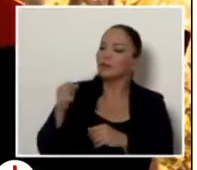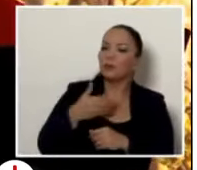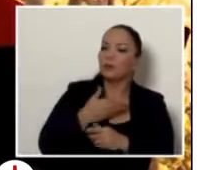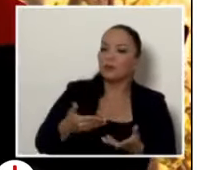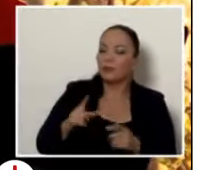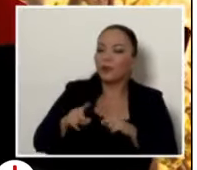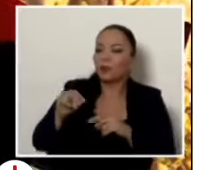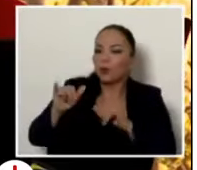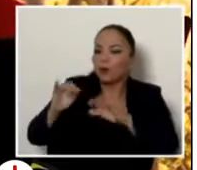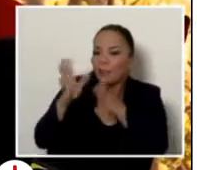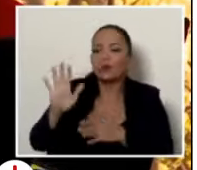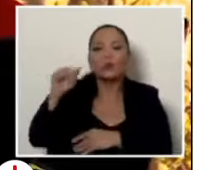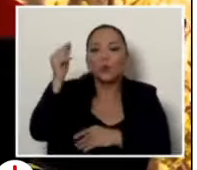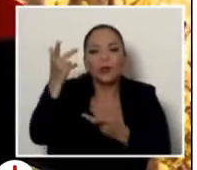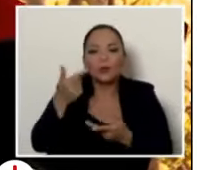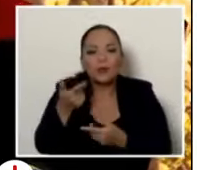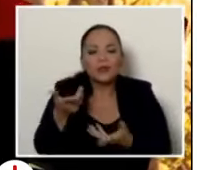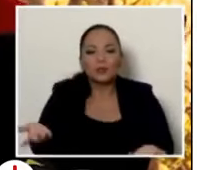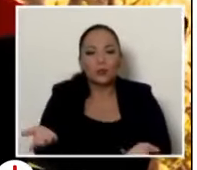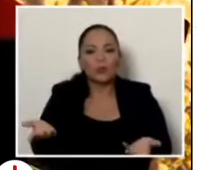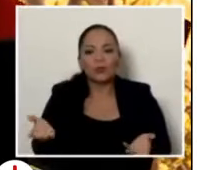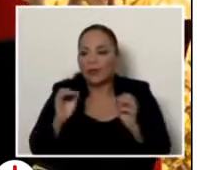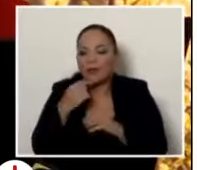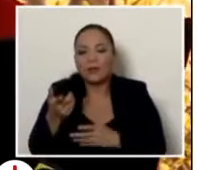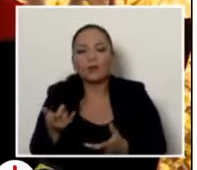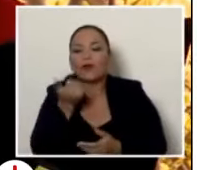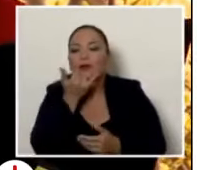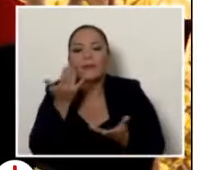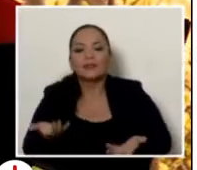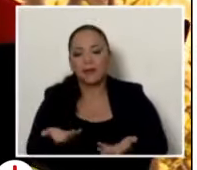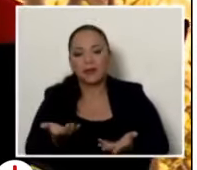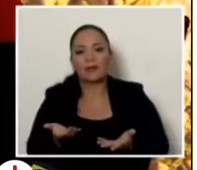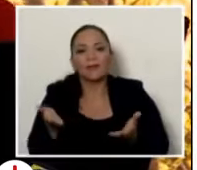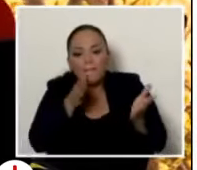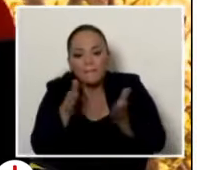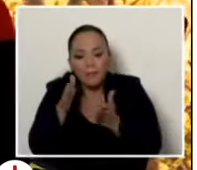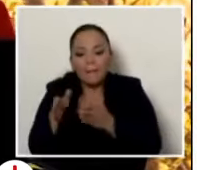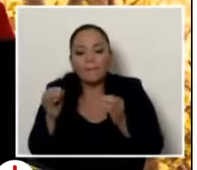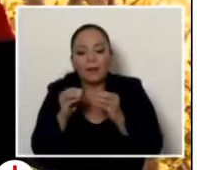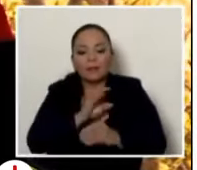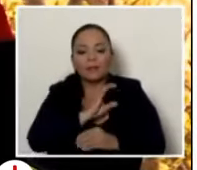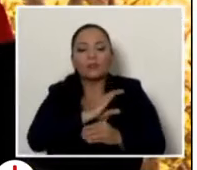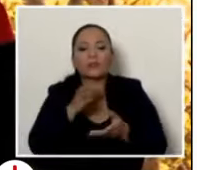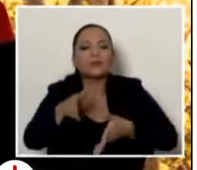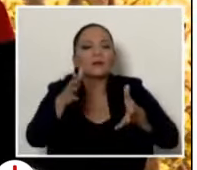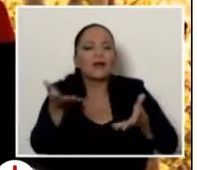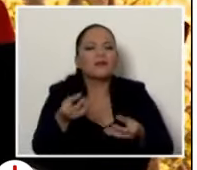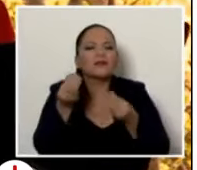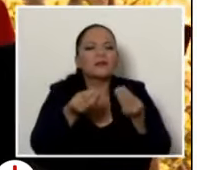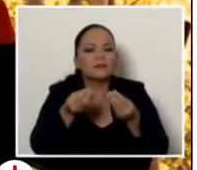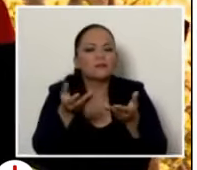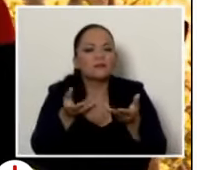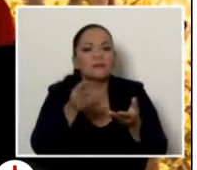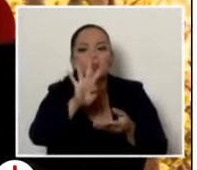claro don Rodrigo porque su gobierno no lo ha dicho y no lo ha dicho nadie qué va a pasar entonces con el plan para sacar más policías a la calle qué va a pasar con esa jornada de 6 por 4